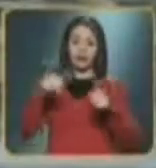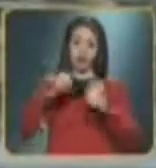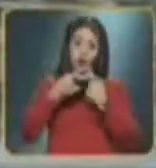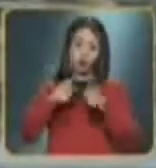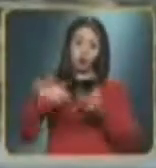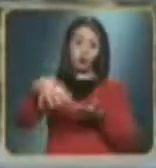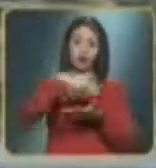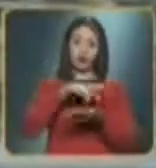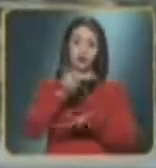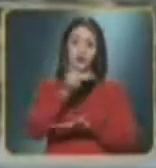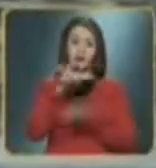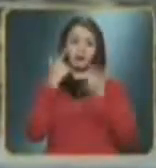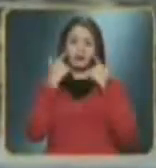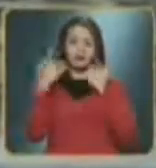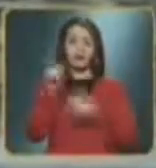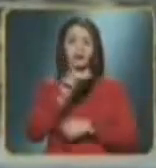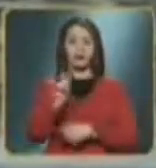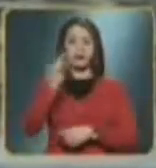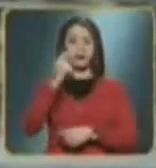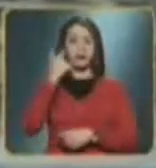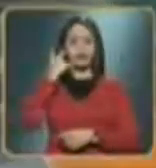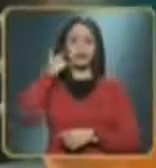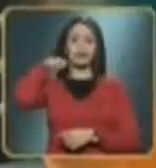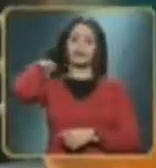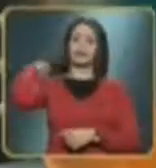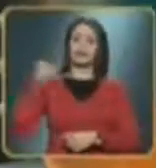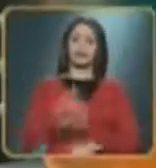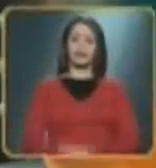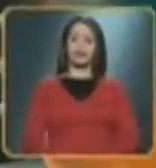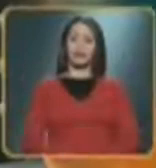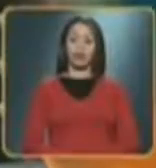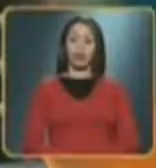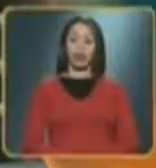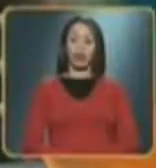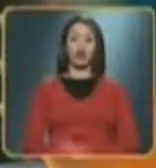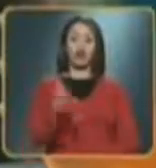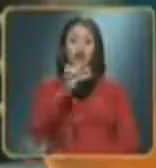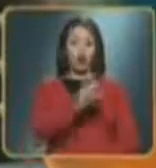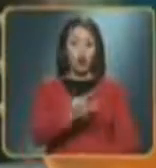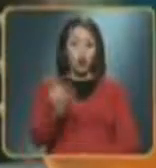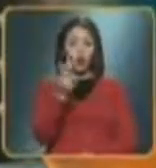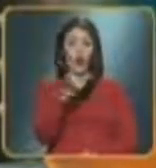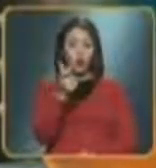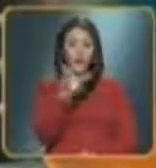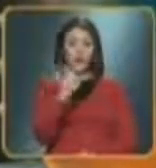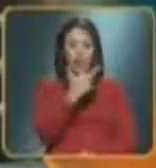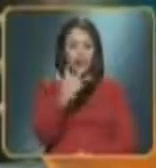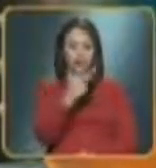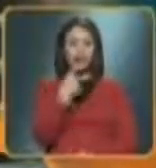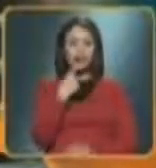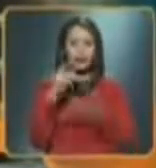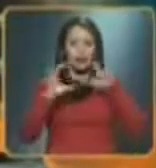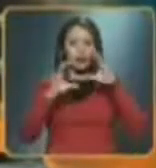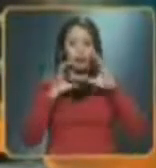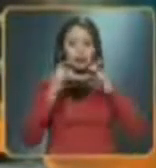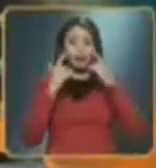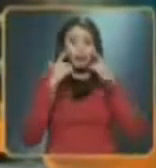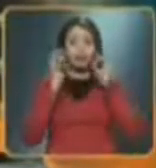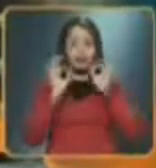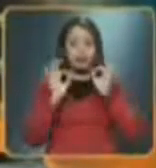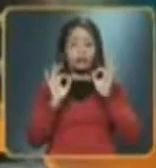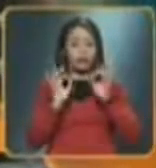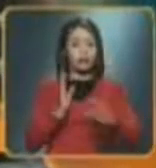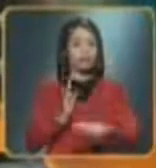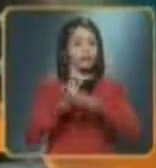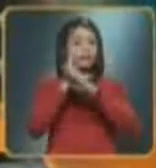el el territorio nacional cristal chopite televen el canal de noticias globovisión emitió un comunicado en el que alertan que